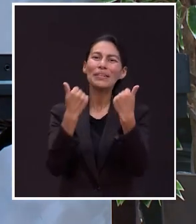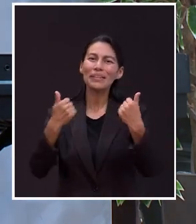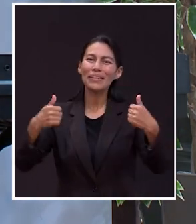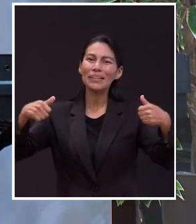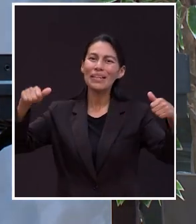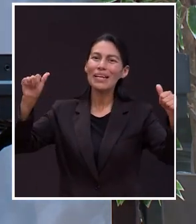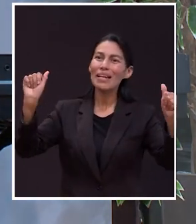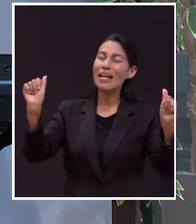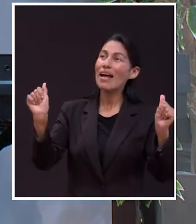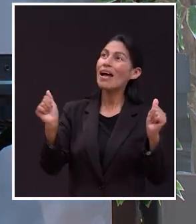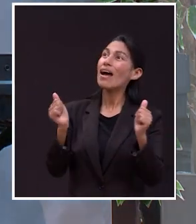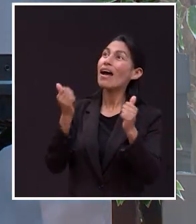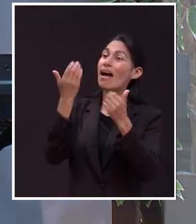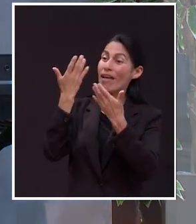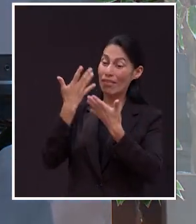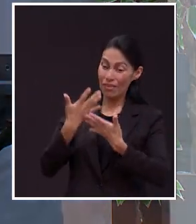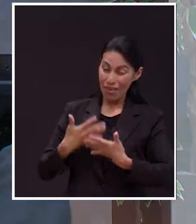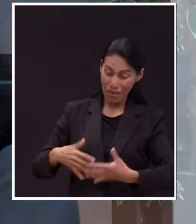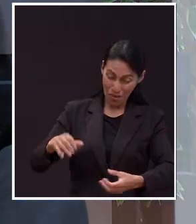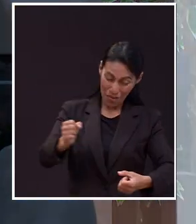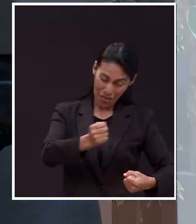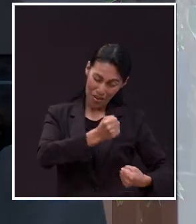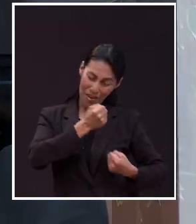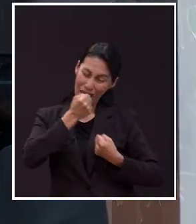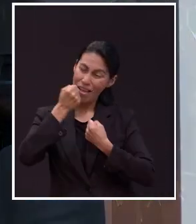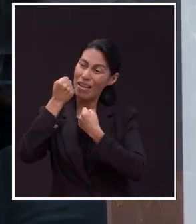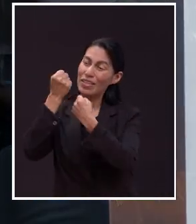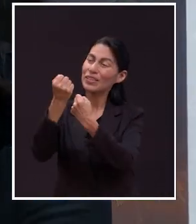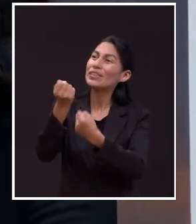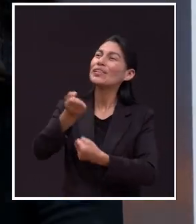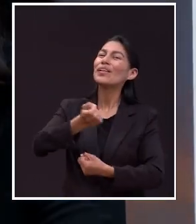Aleluya, soy guerrera de